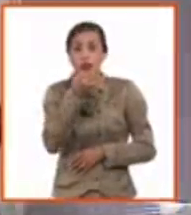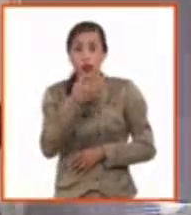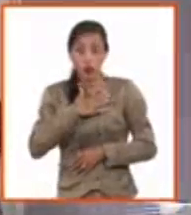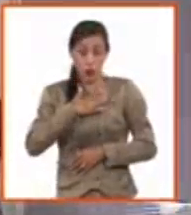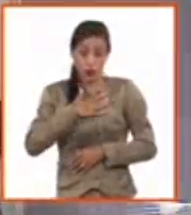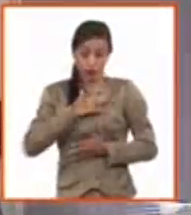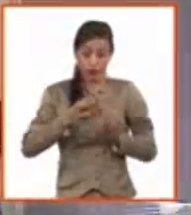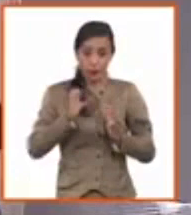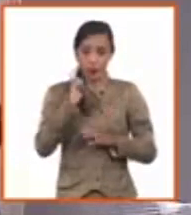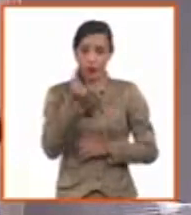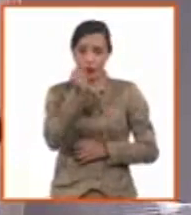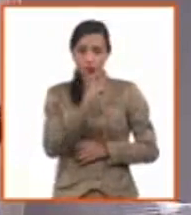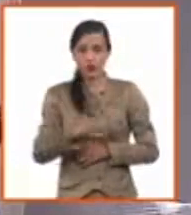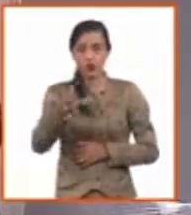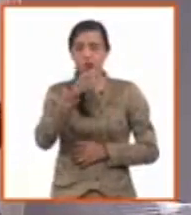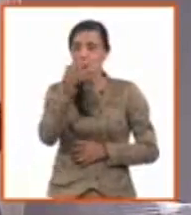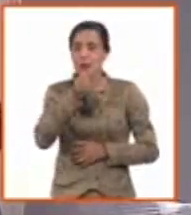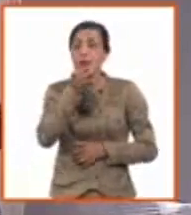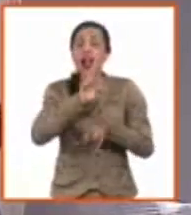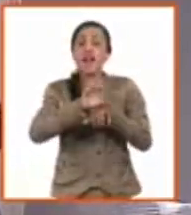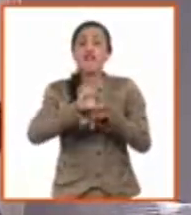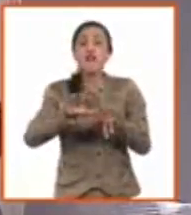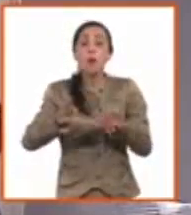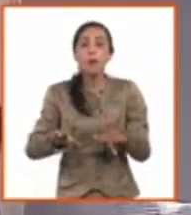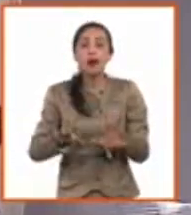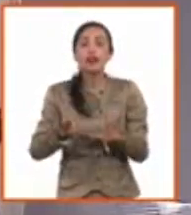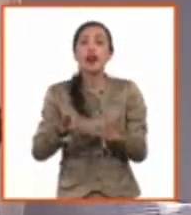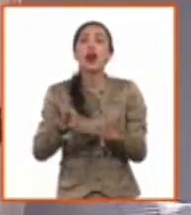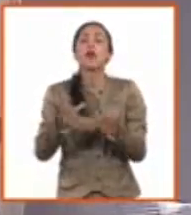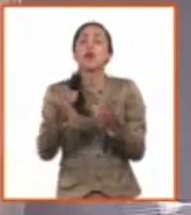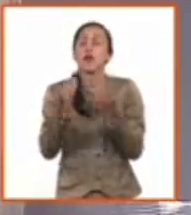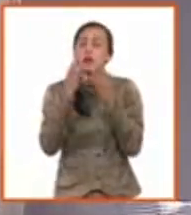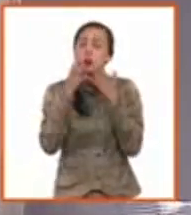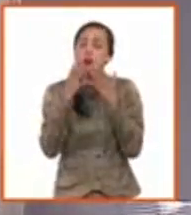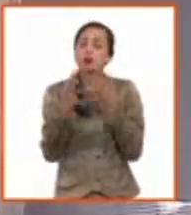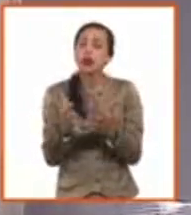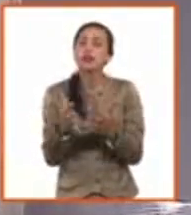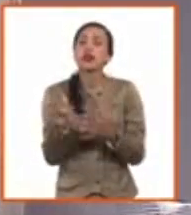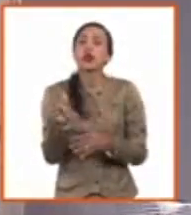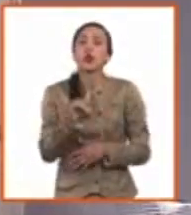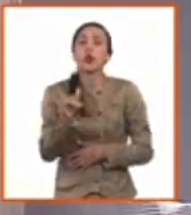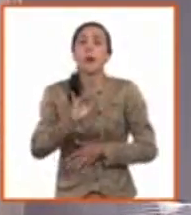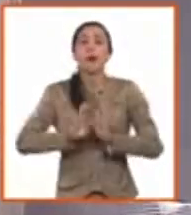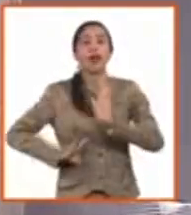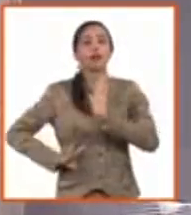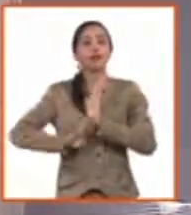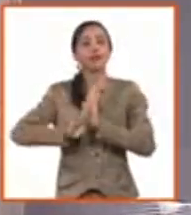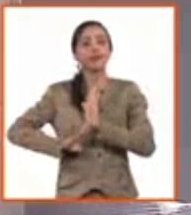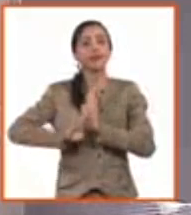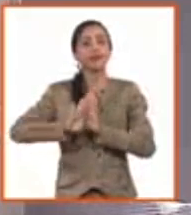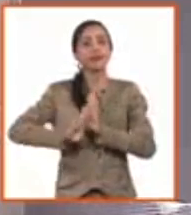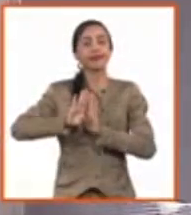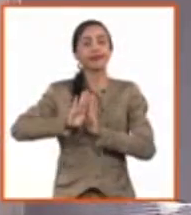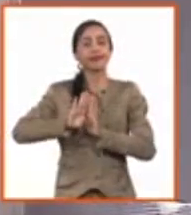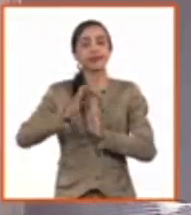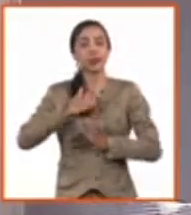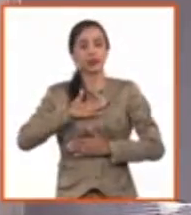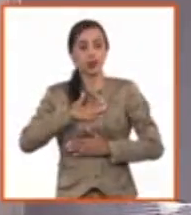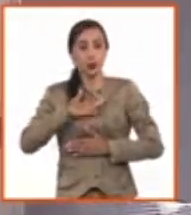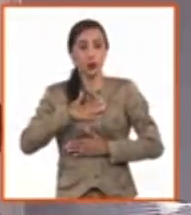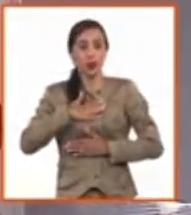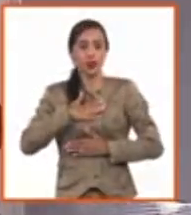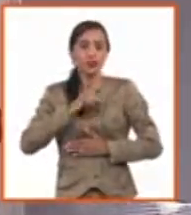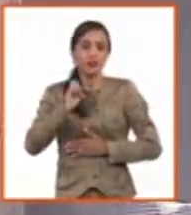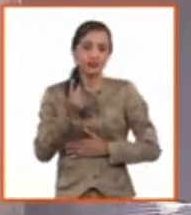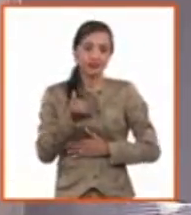modelo económico social se habla que la informática es un pilar necesario para el desarrollo de nuestro